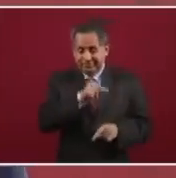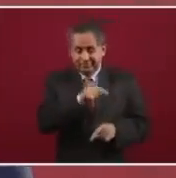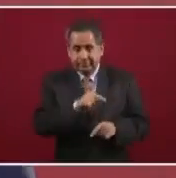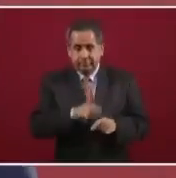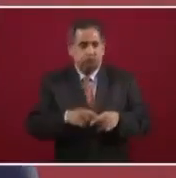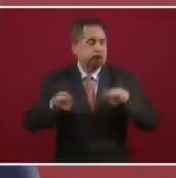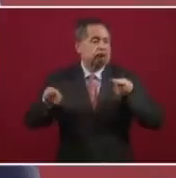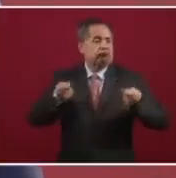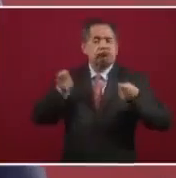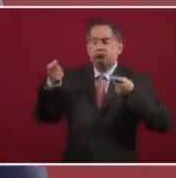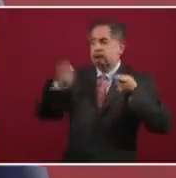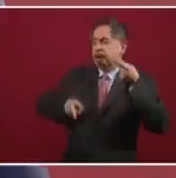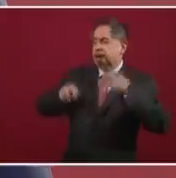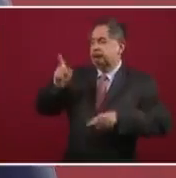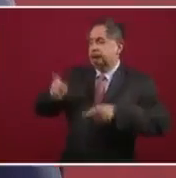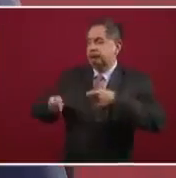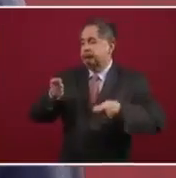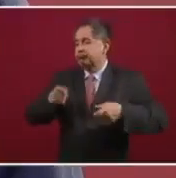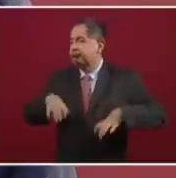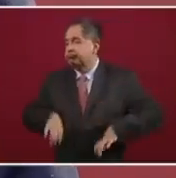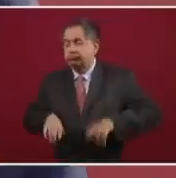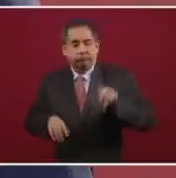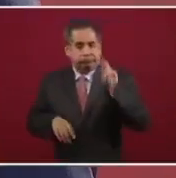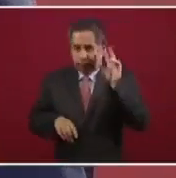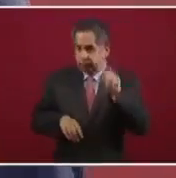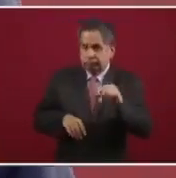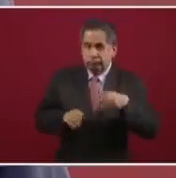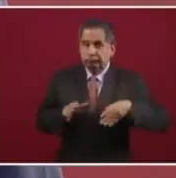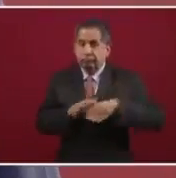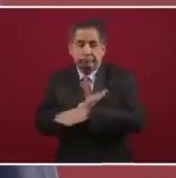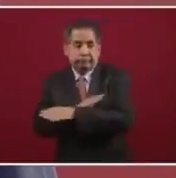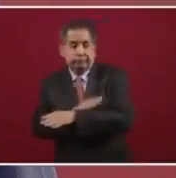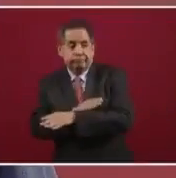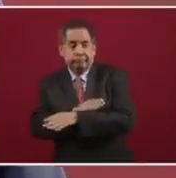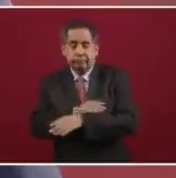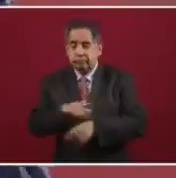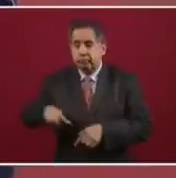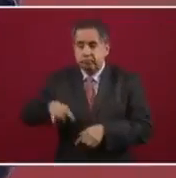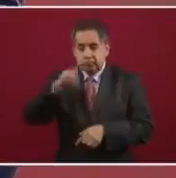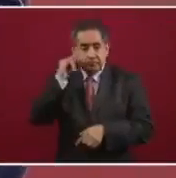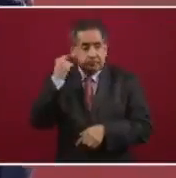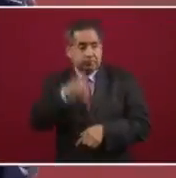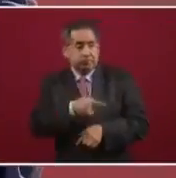no dominen en el gobierno,